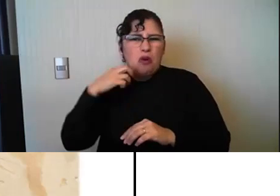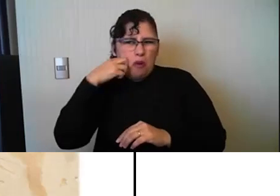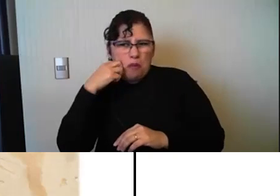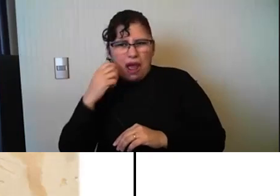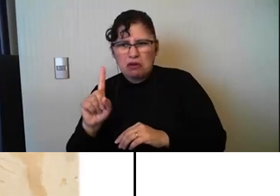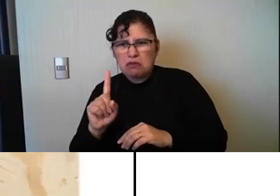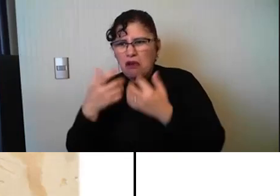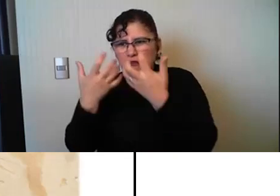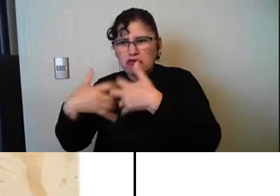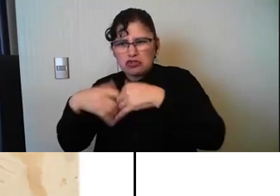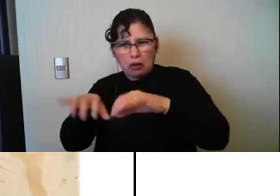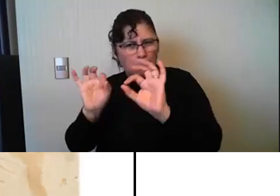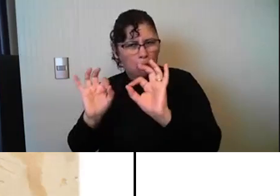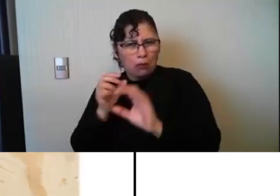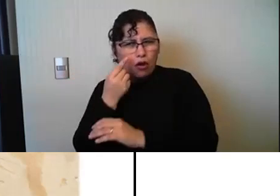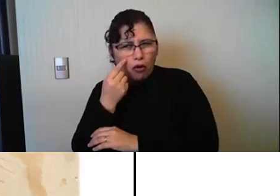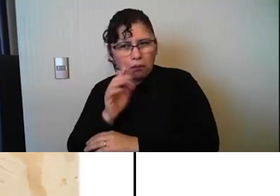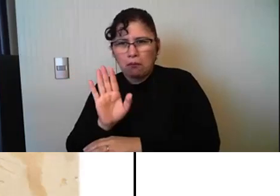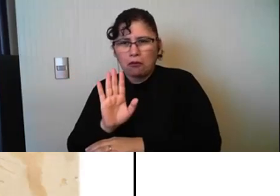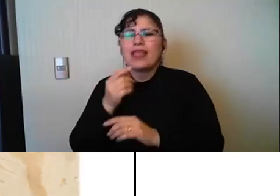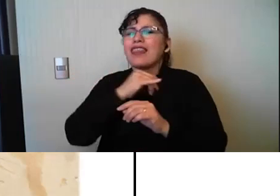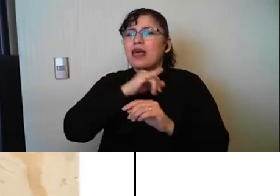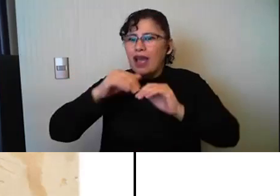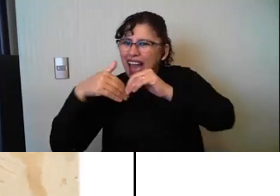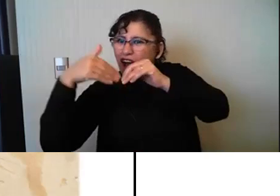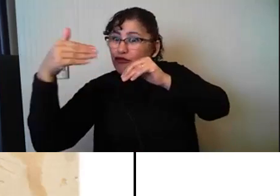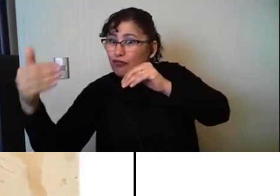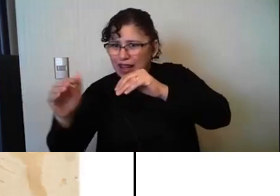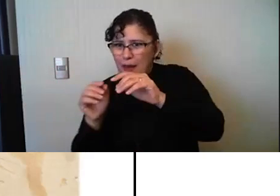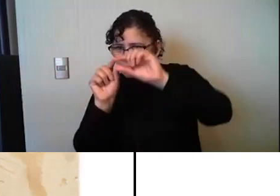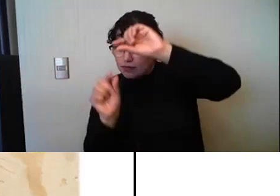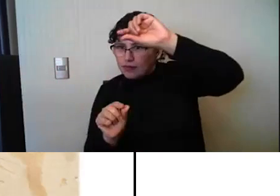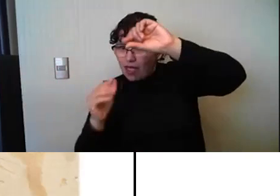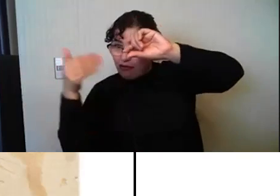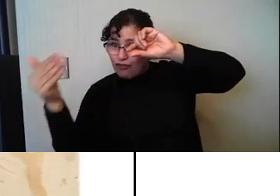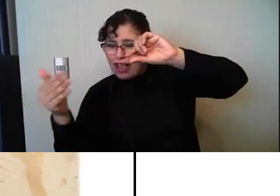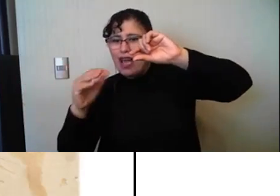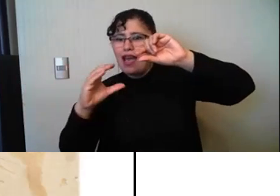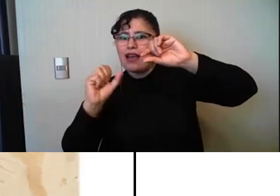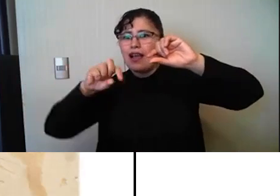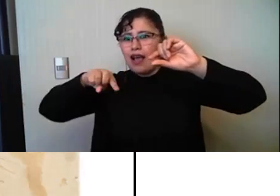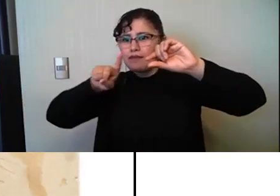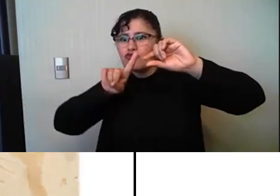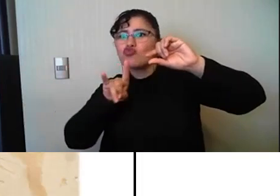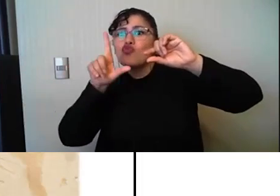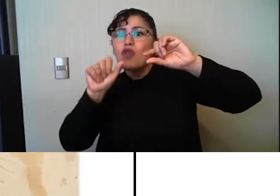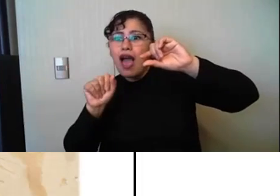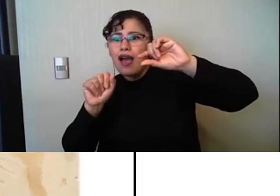blanca que es la cápsula extrema. Entonces vamos a tener cápsula extrema en esta